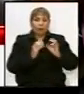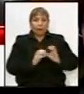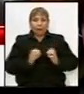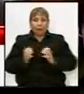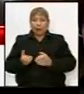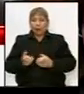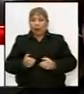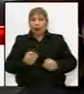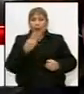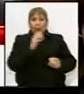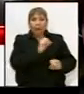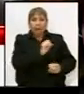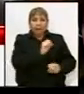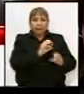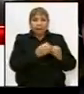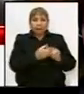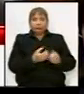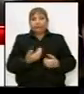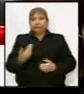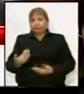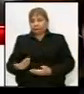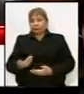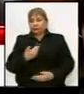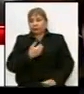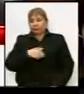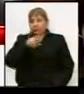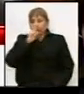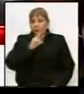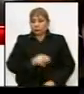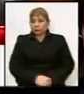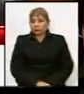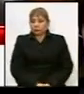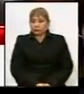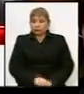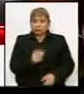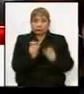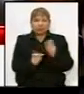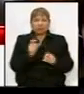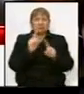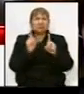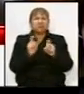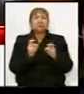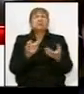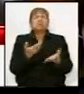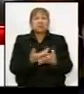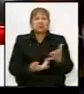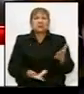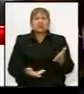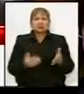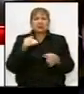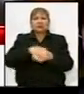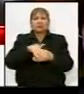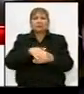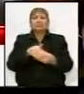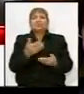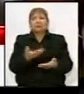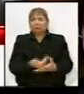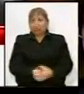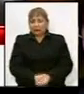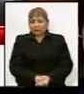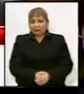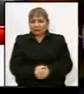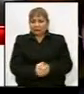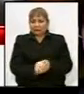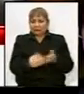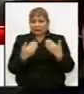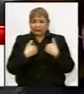cámara de los senadores a nuestro país porque creo que la gente se pregunta y el día que vaya a votar y yo creo que